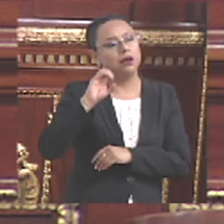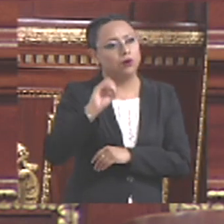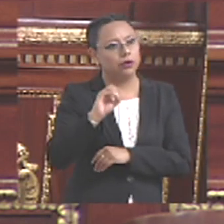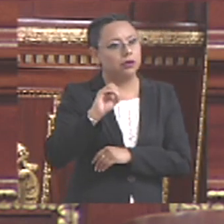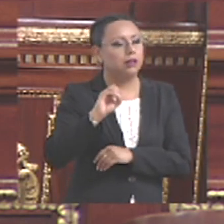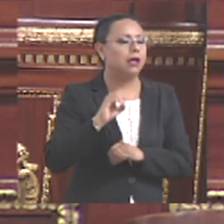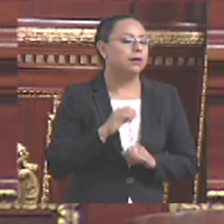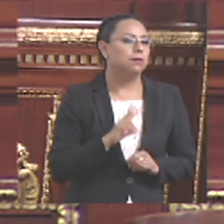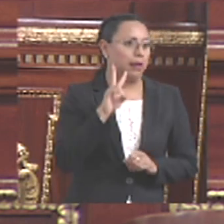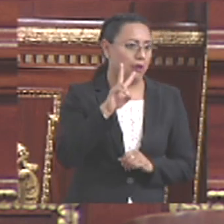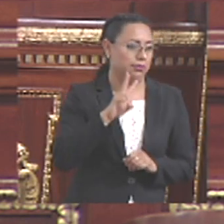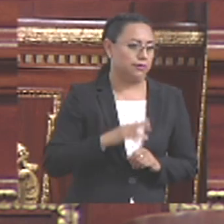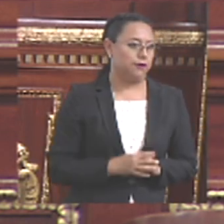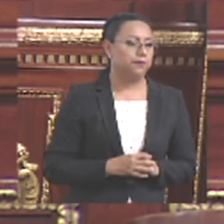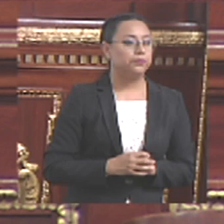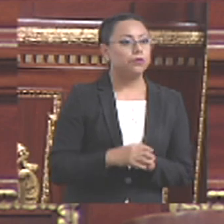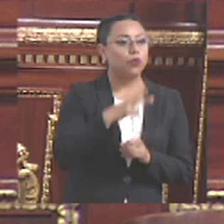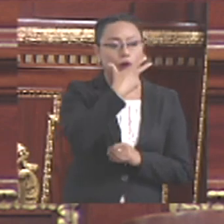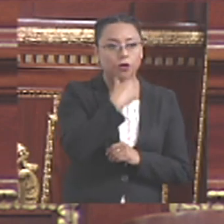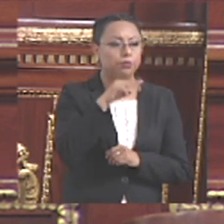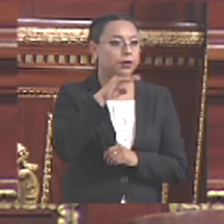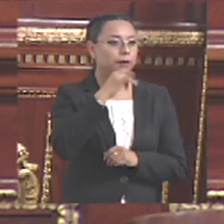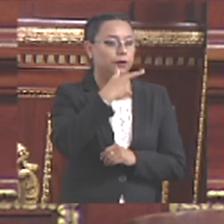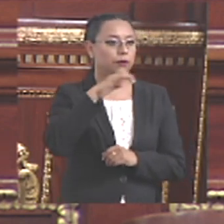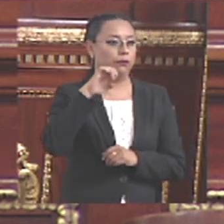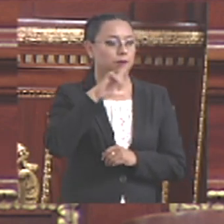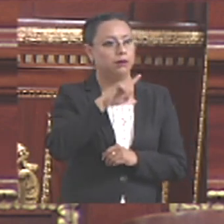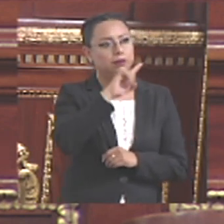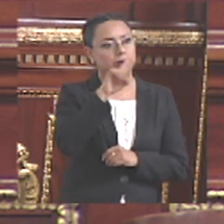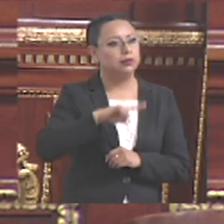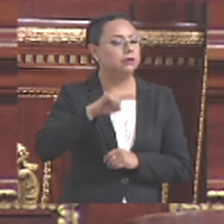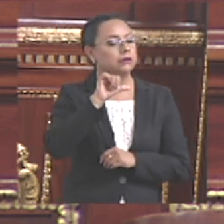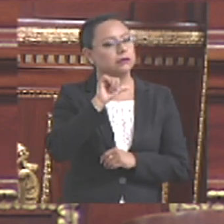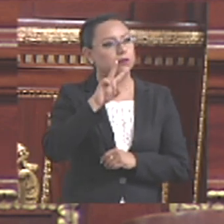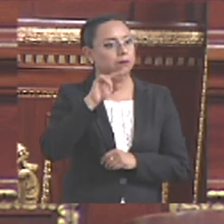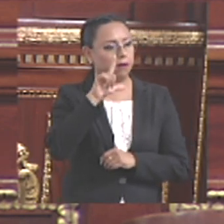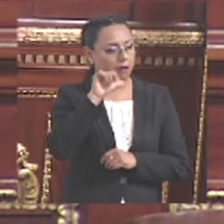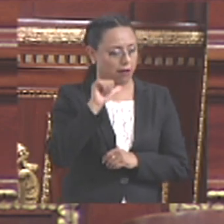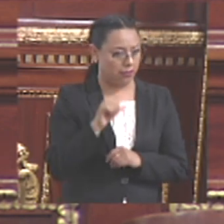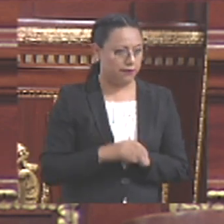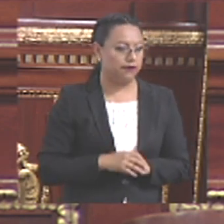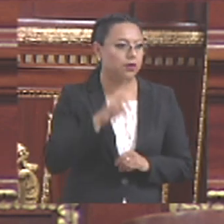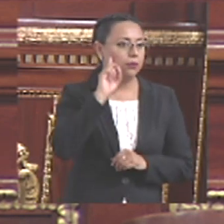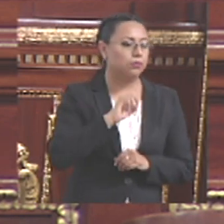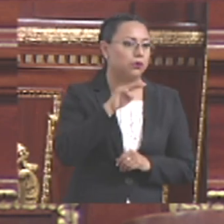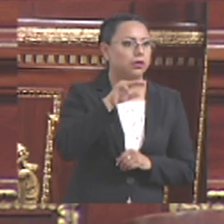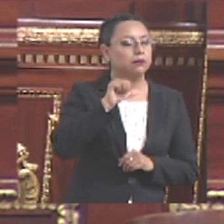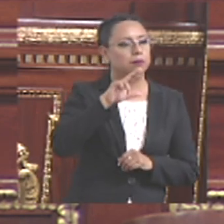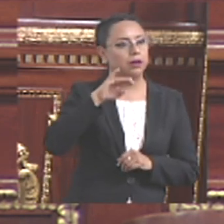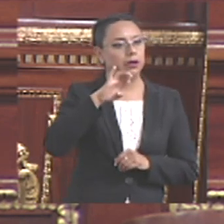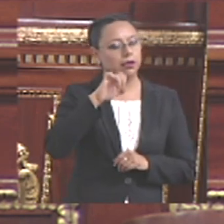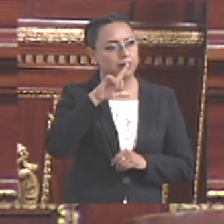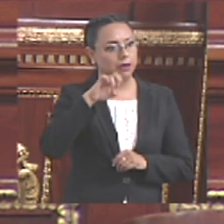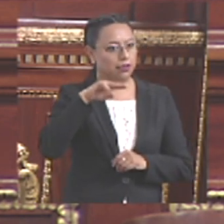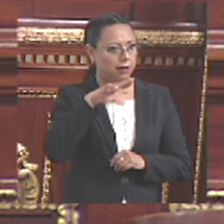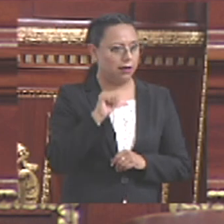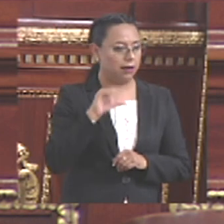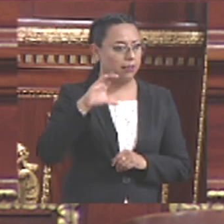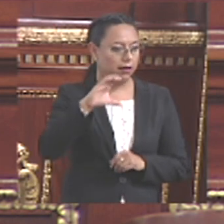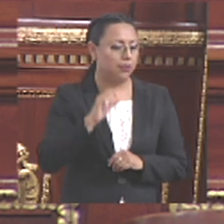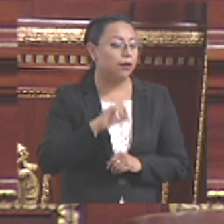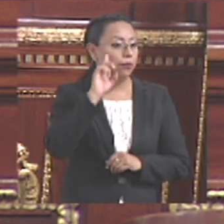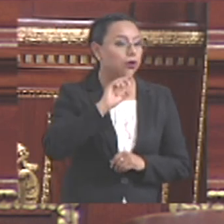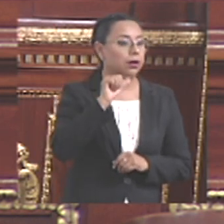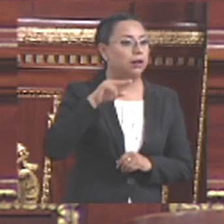Velasco, Miguel Ángel Tirado Zavala, María Elena Cejudo, Ana